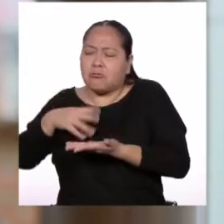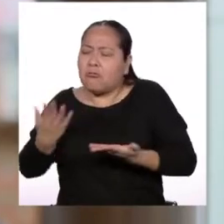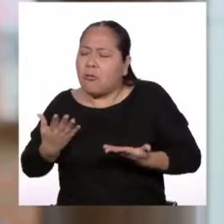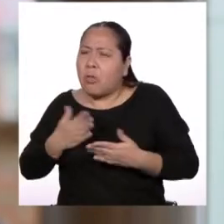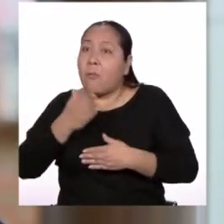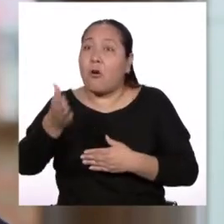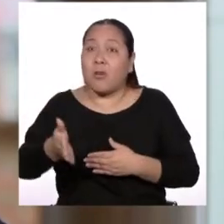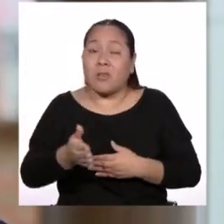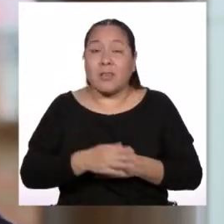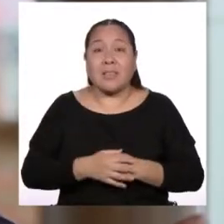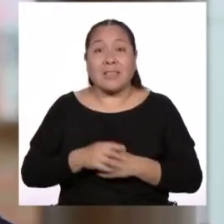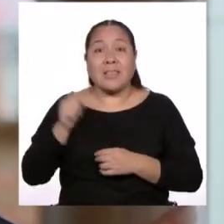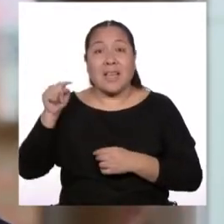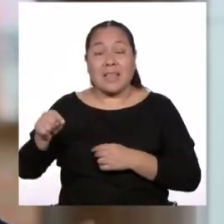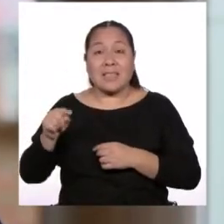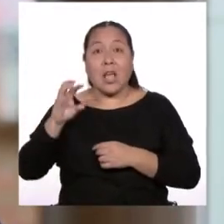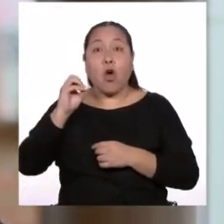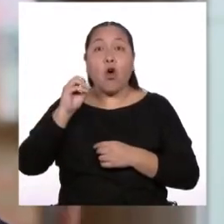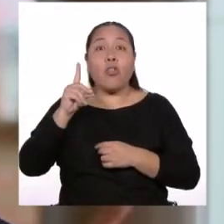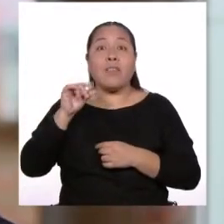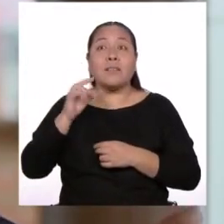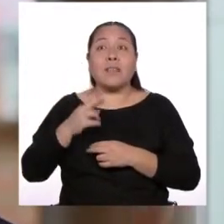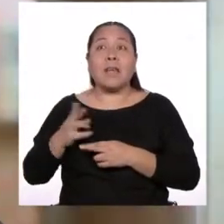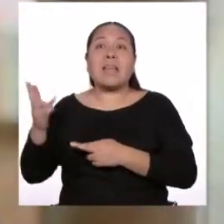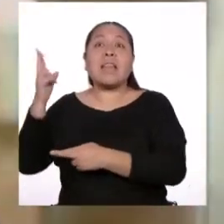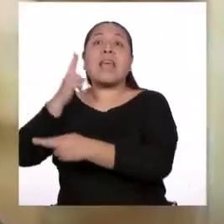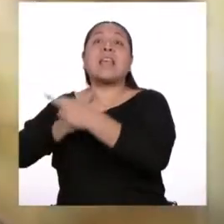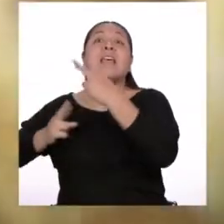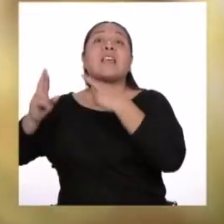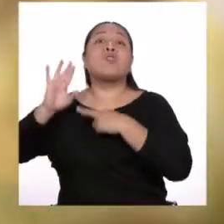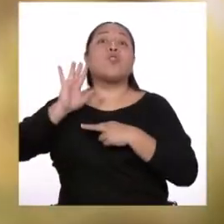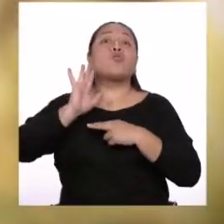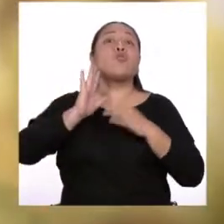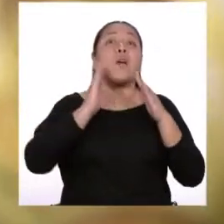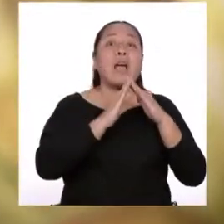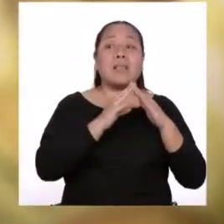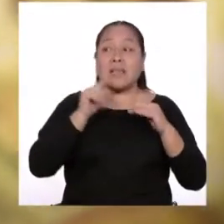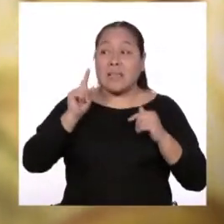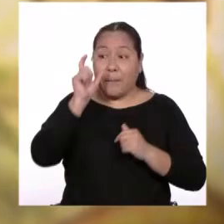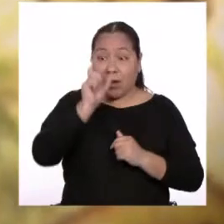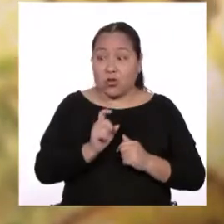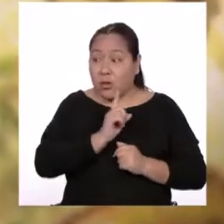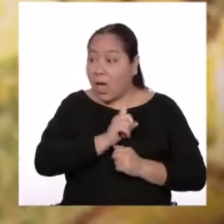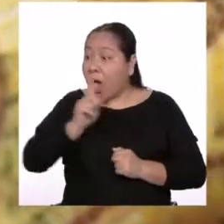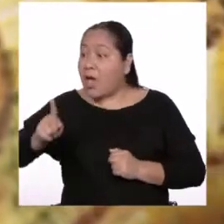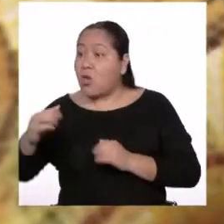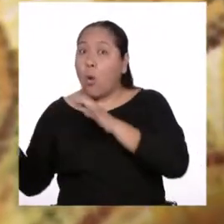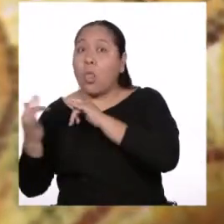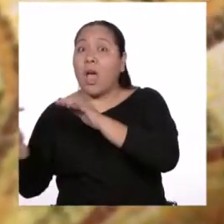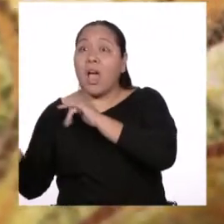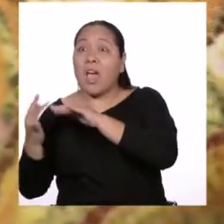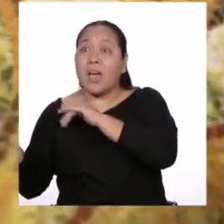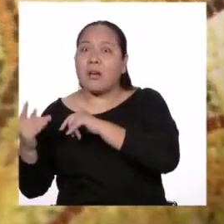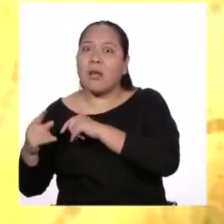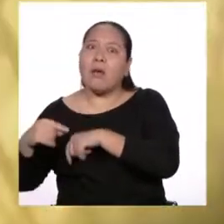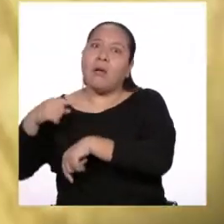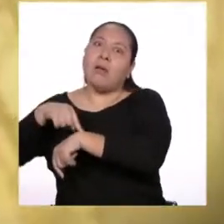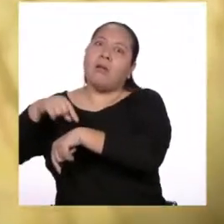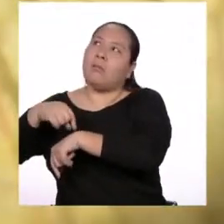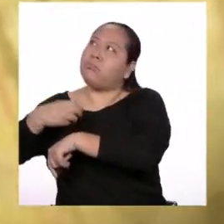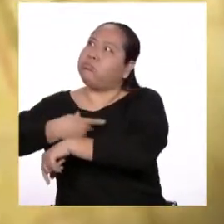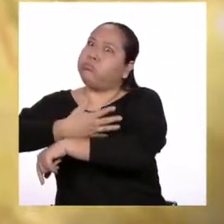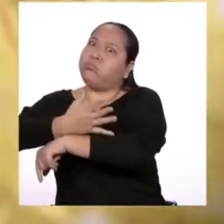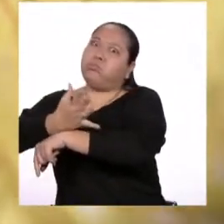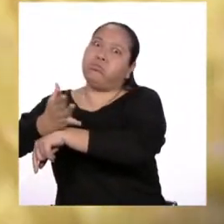viaje de retorno de un soldado, ¿no? De un militar, de un guerrero que ha ido a luchar a una guerra casi eterna, ¿no? Y